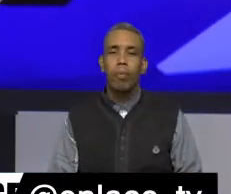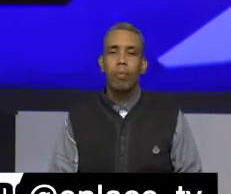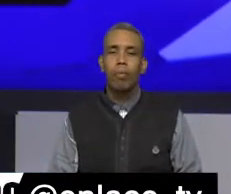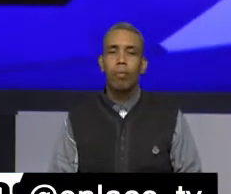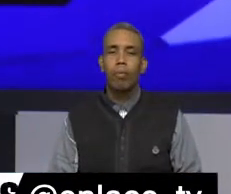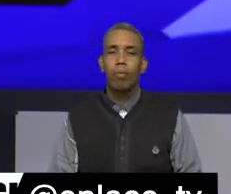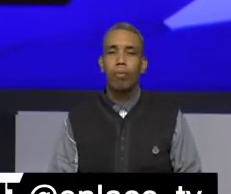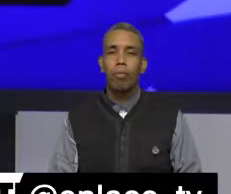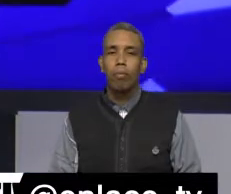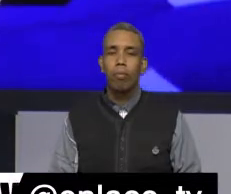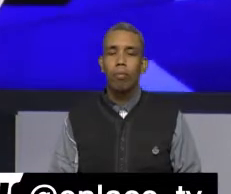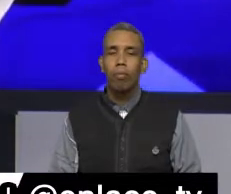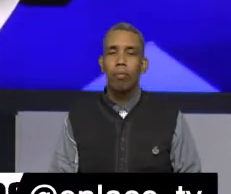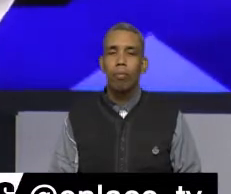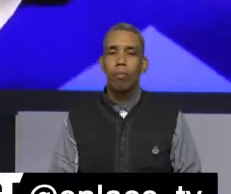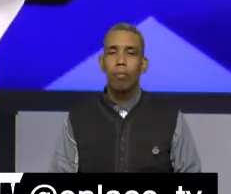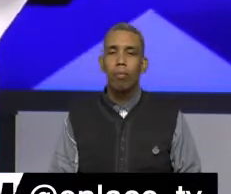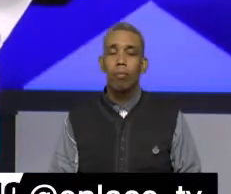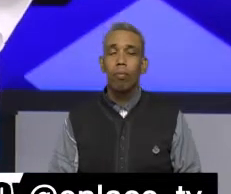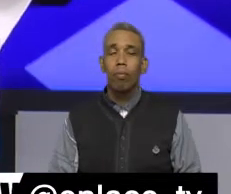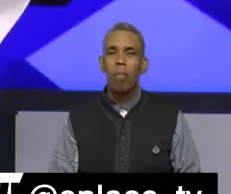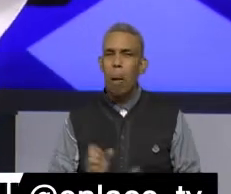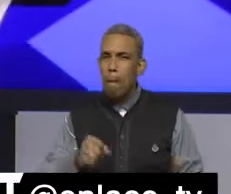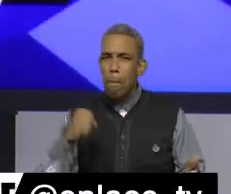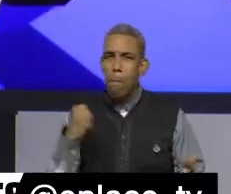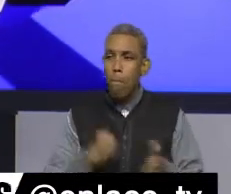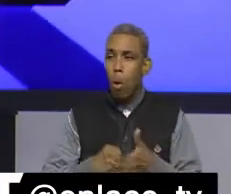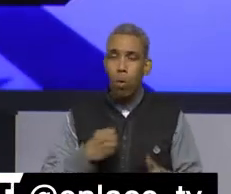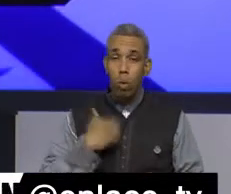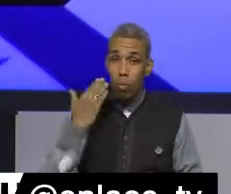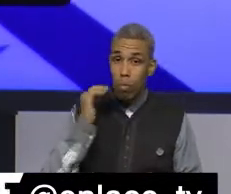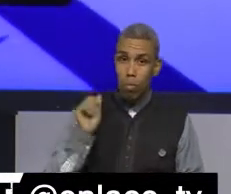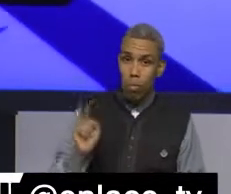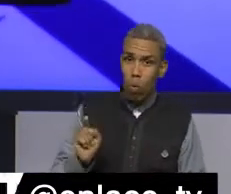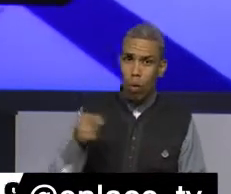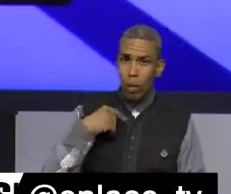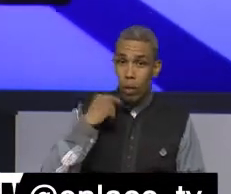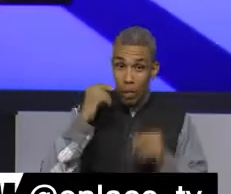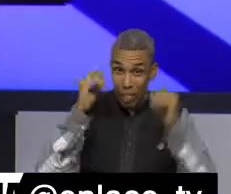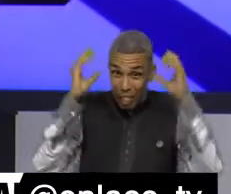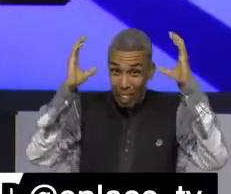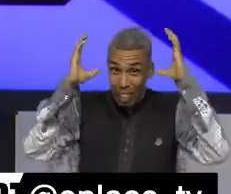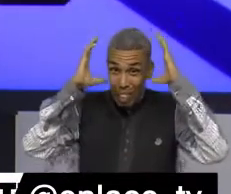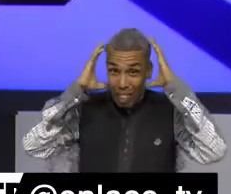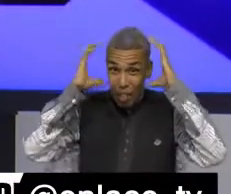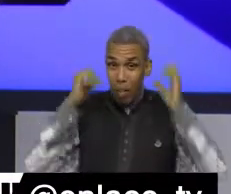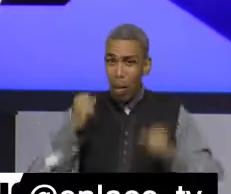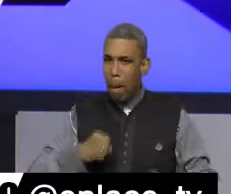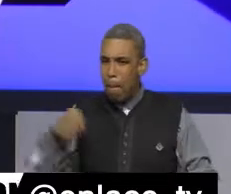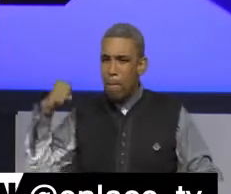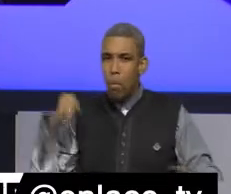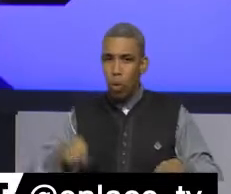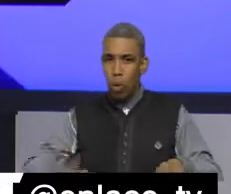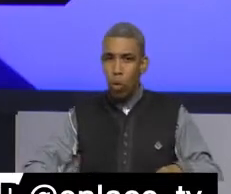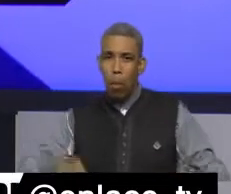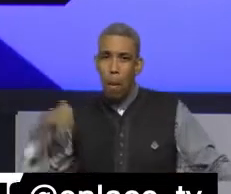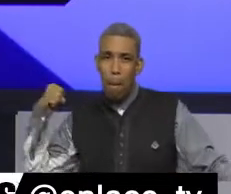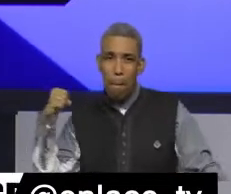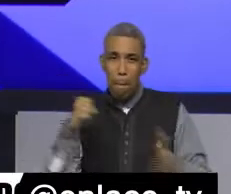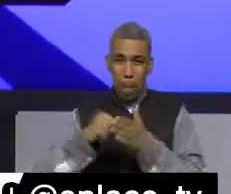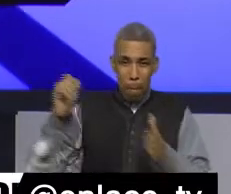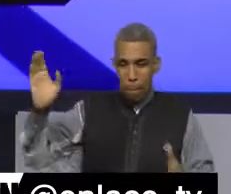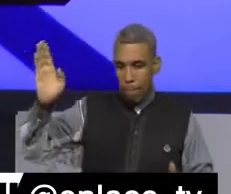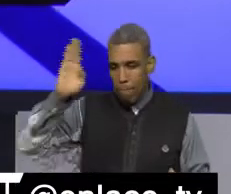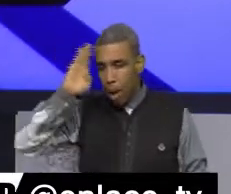En un accidente de tránsito, una mujer resultó gravemente herida en su cabeza luego de que la motocicleta en la que se movilizaba chocara de